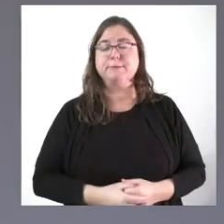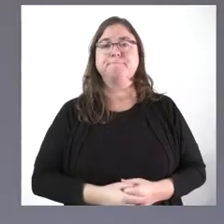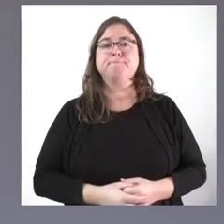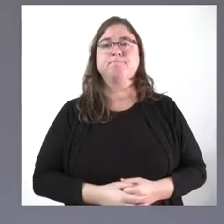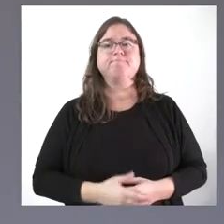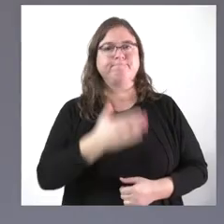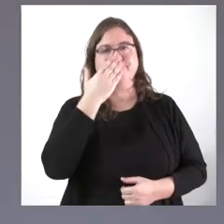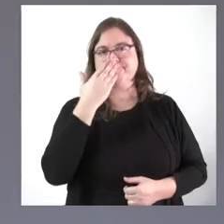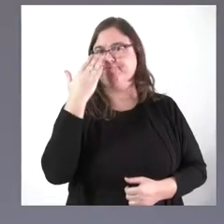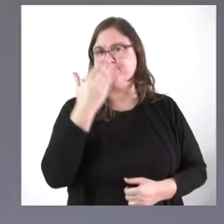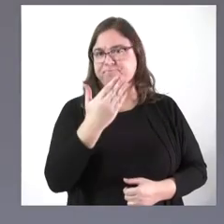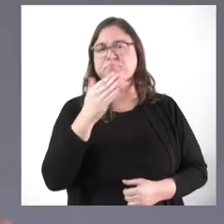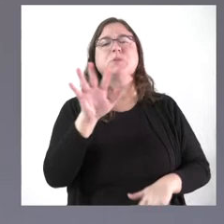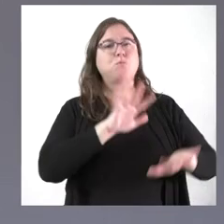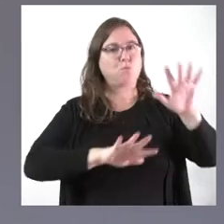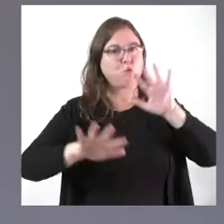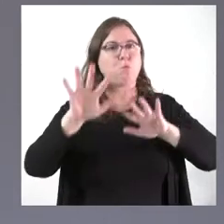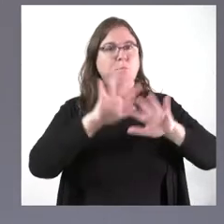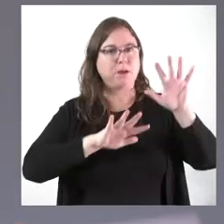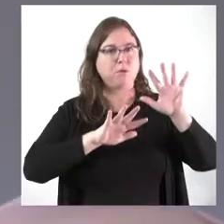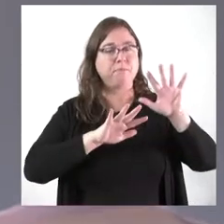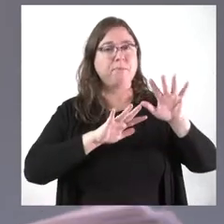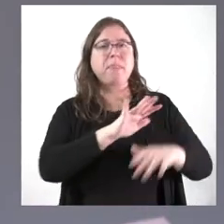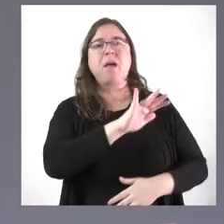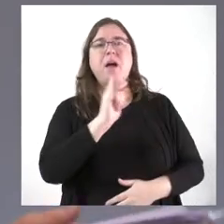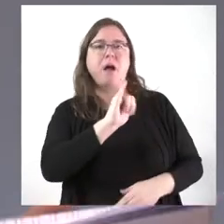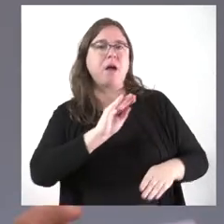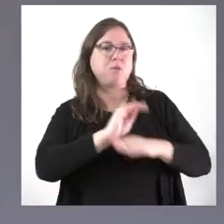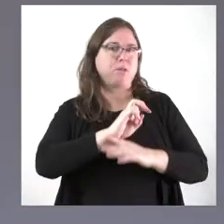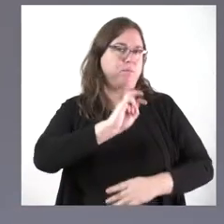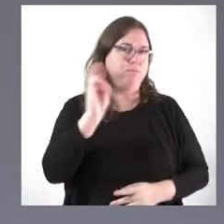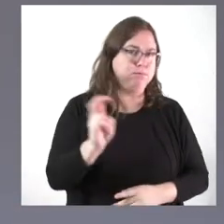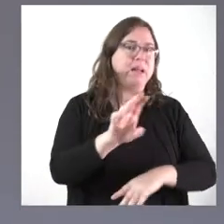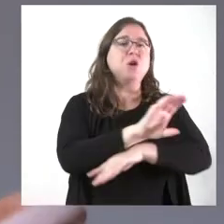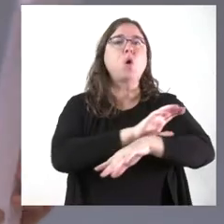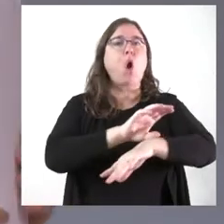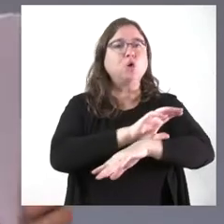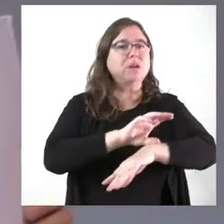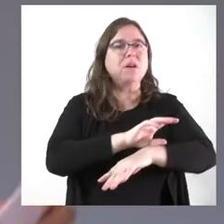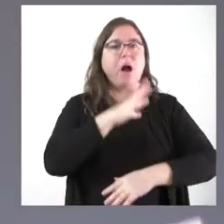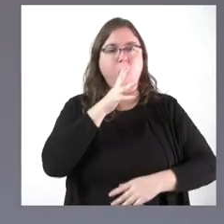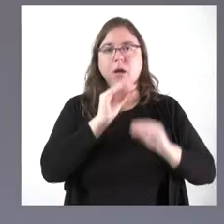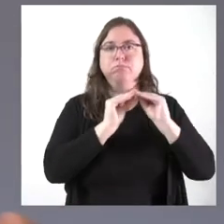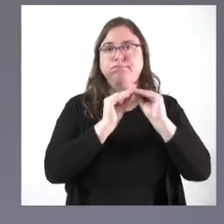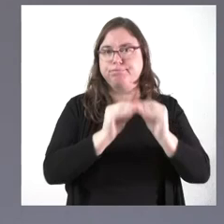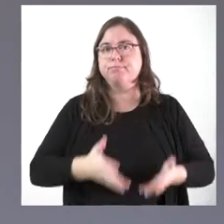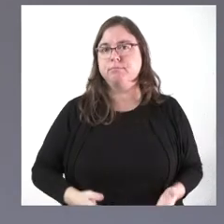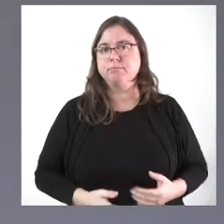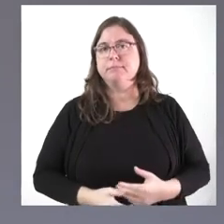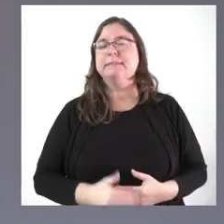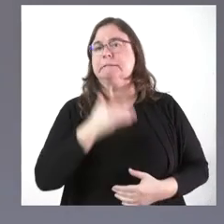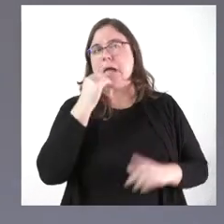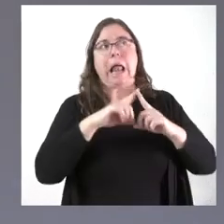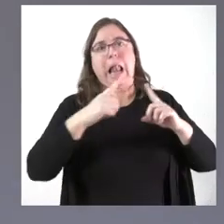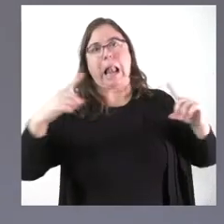la verdad es que es muy complejo y muy amplio existen numerosas Adidas de numerosas consejerías que están ahora mismo en ejecución sería un poco